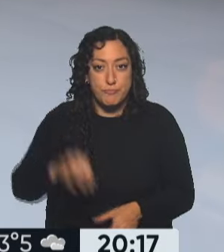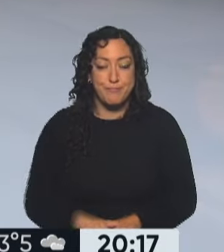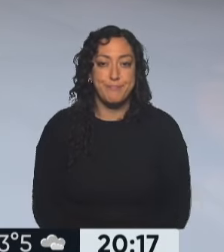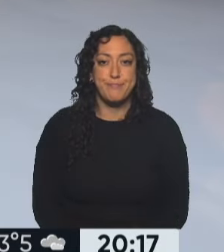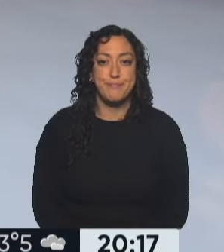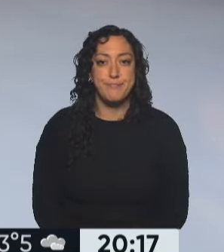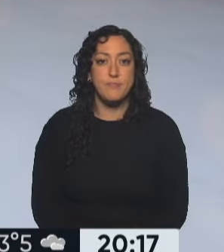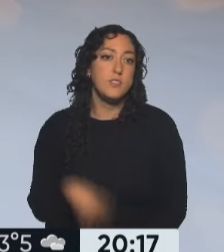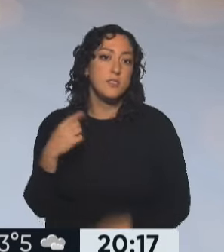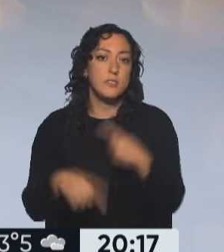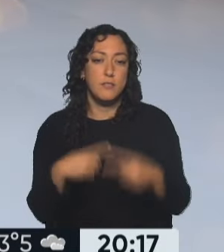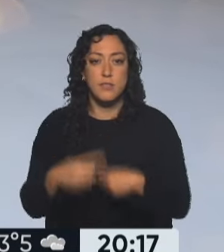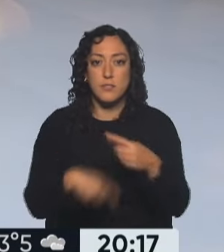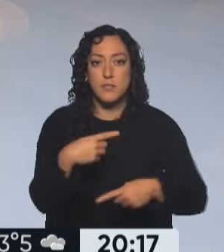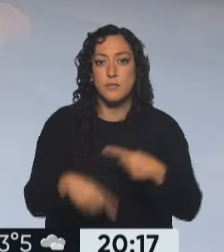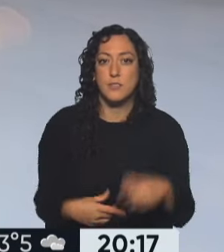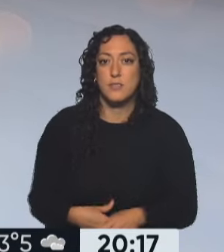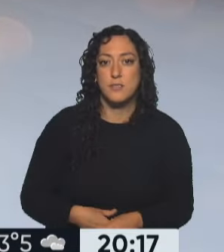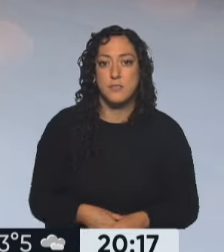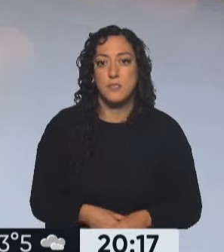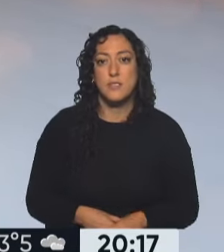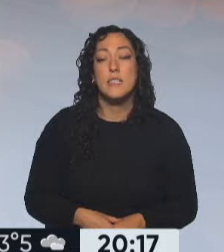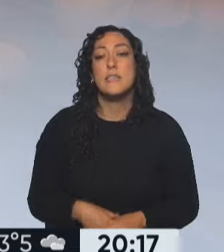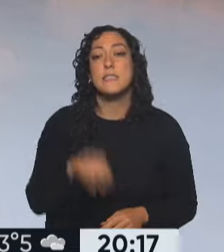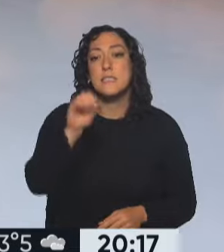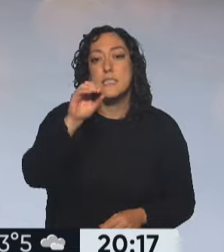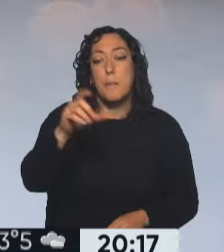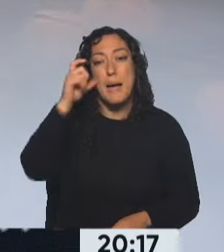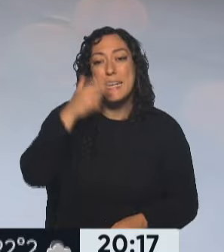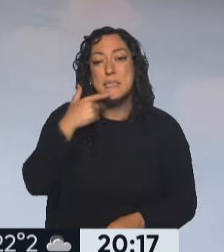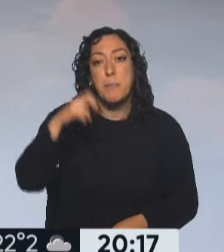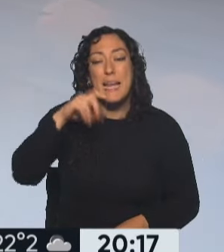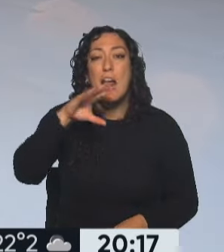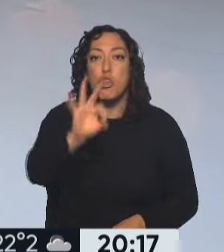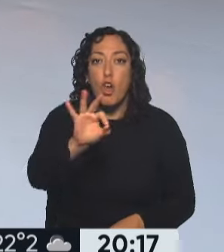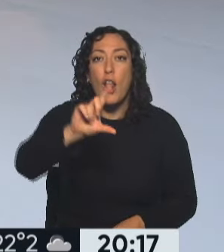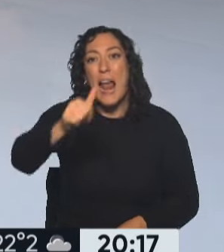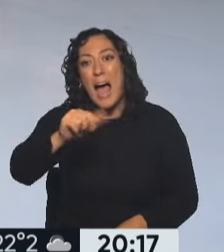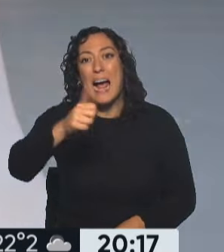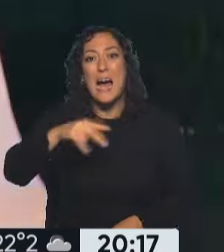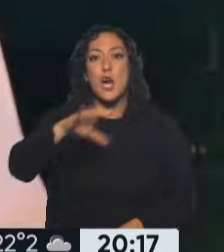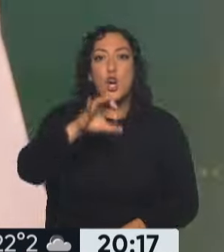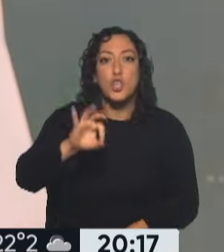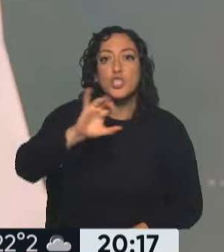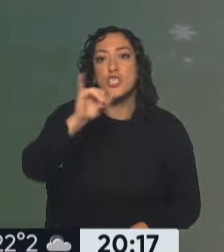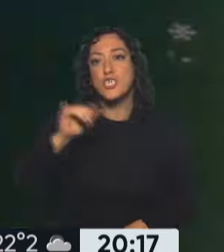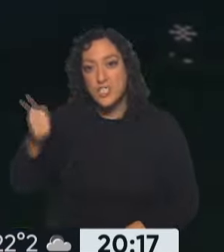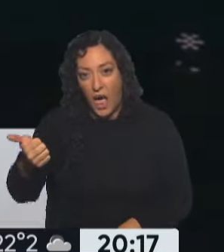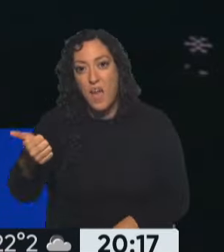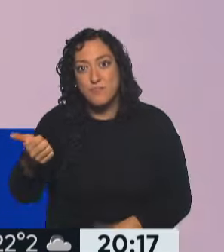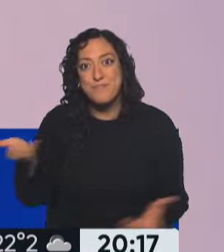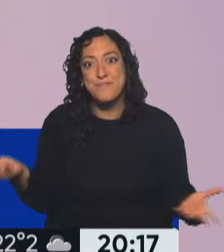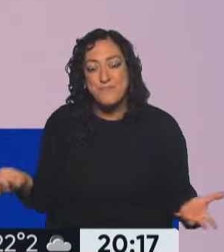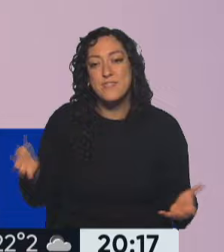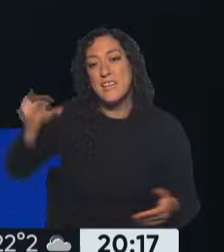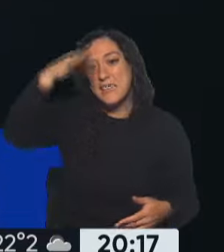Y sigo porque llega Esperando la Carroza. Y como todo tiene que ver con todo, ¿quién va a ser de mamá Cora en este Esperando la Carroza en el